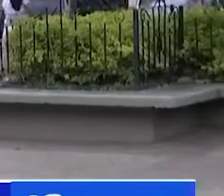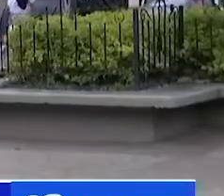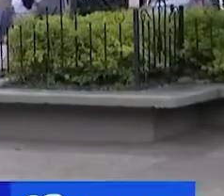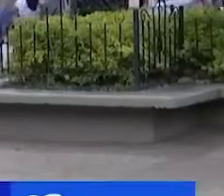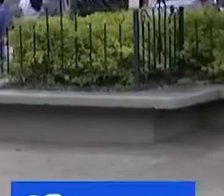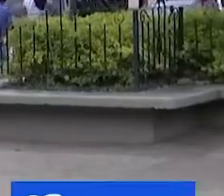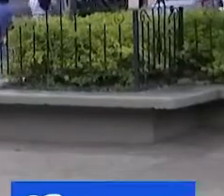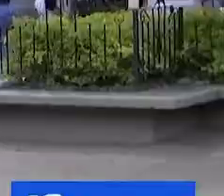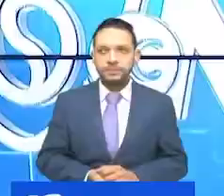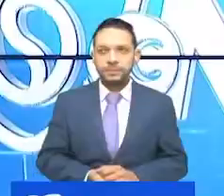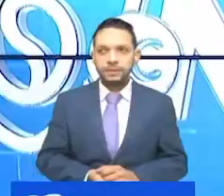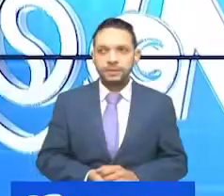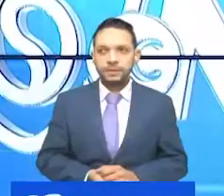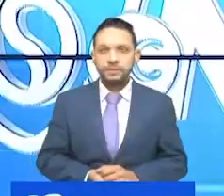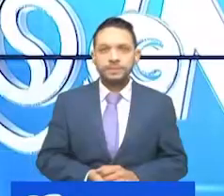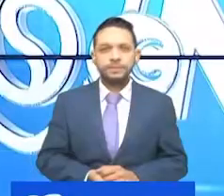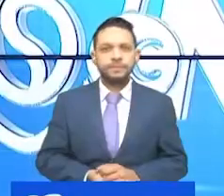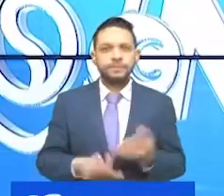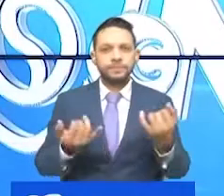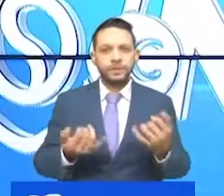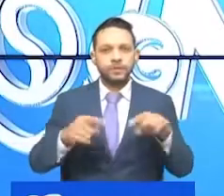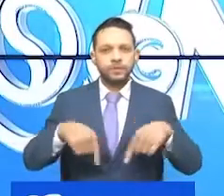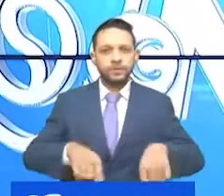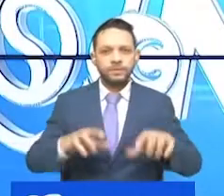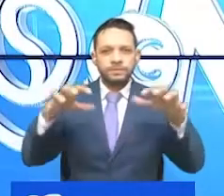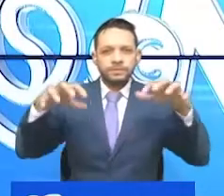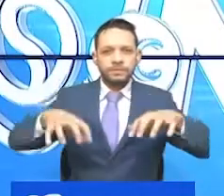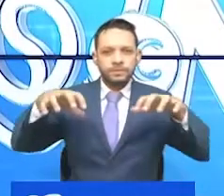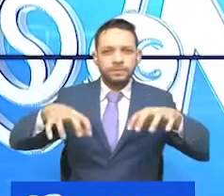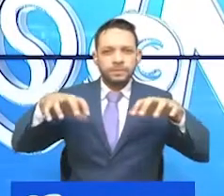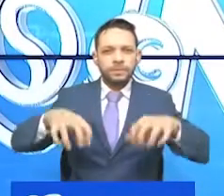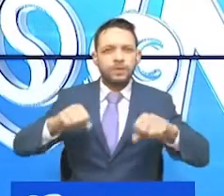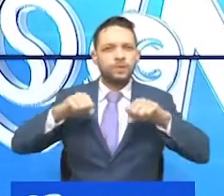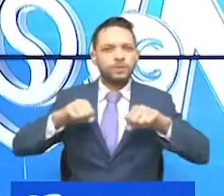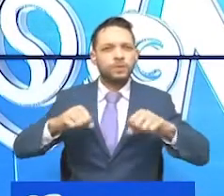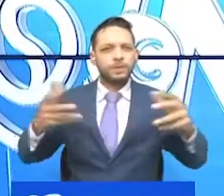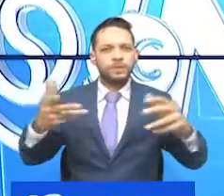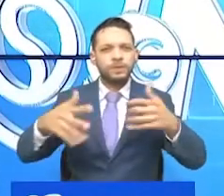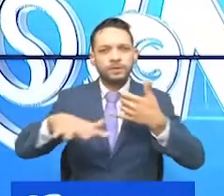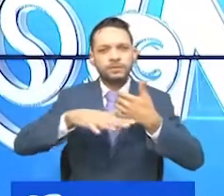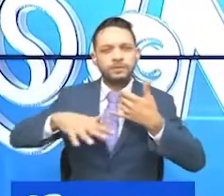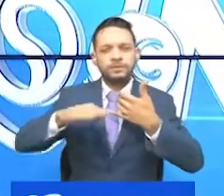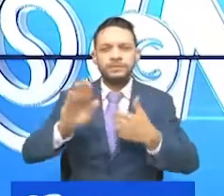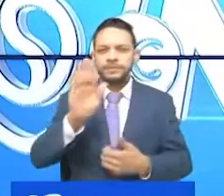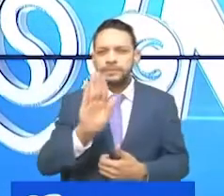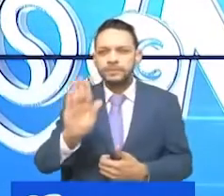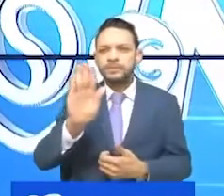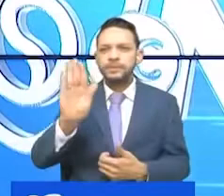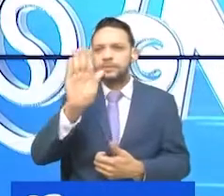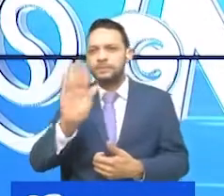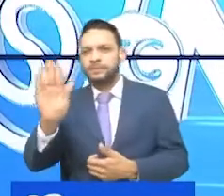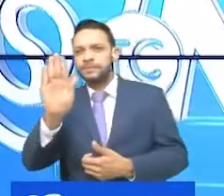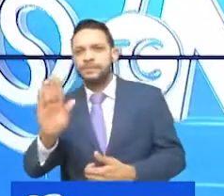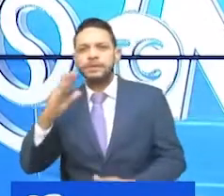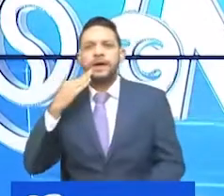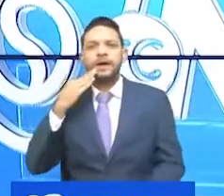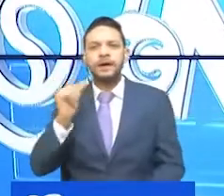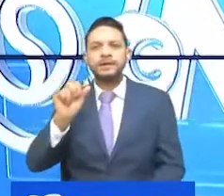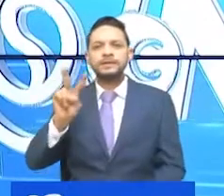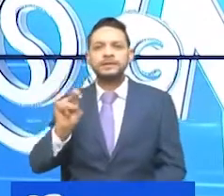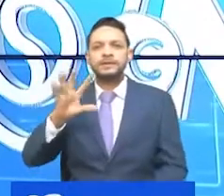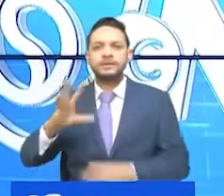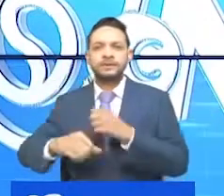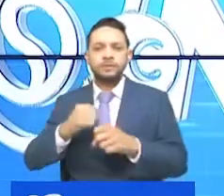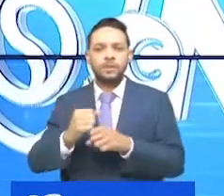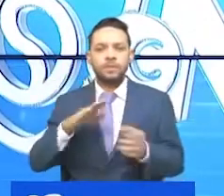victimarios. El invierno sigue azotando con fuerza los departamentos del eje cafetero. En Risaralda, una mujer de 75 años perdió la